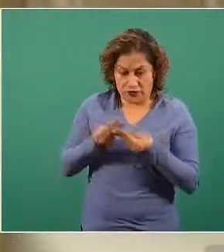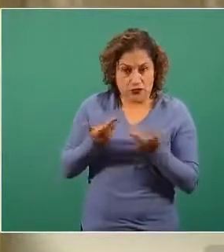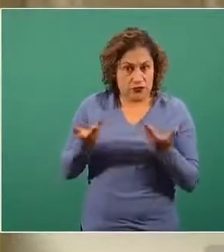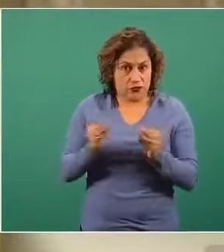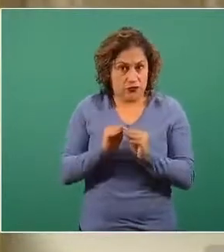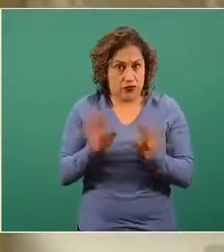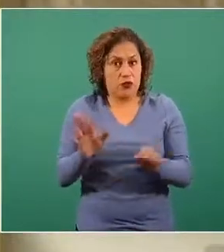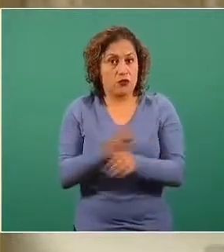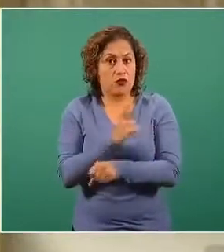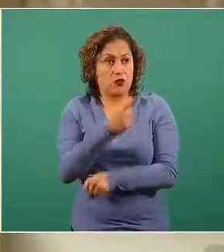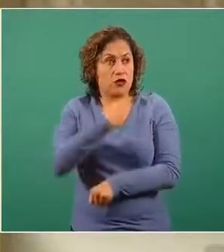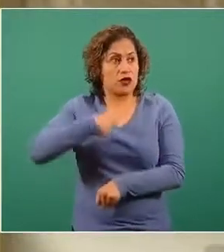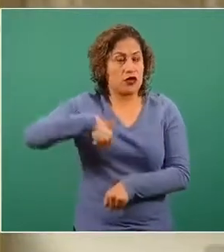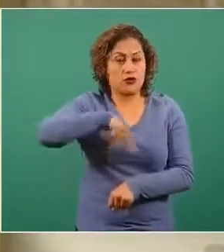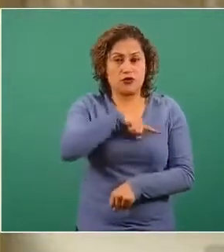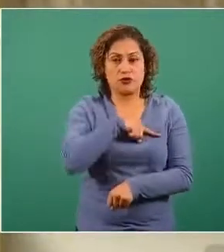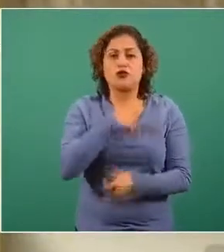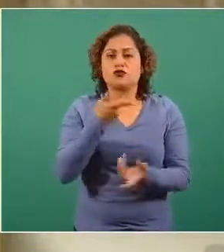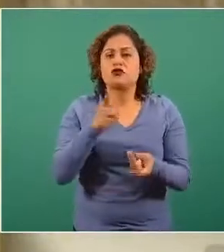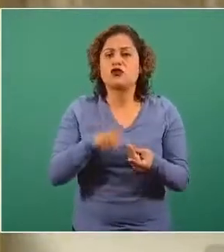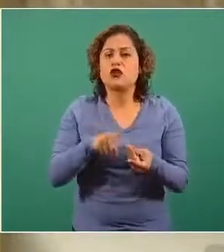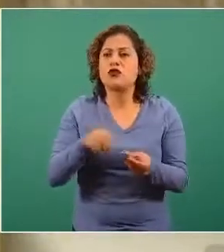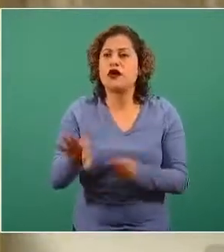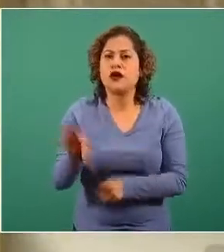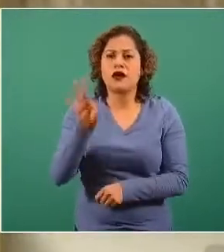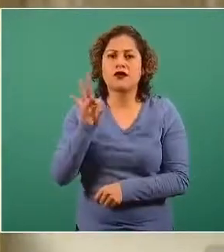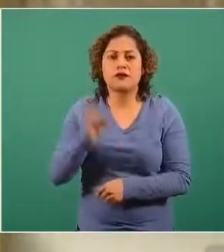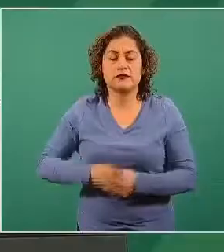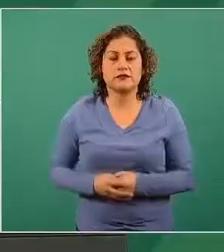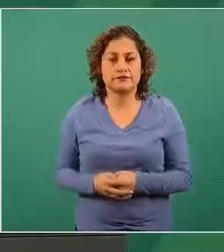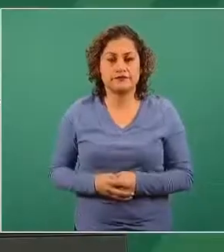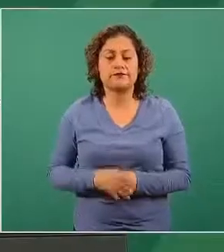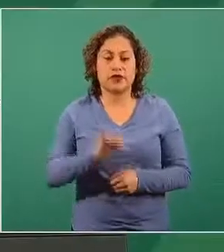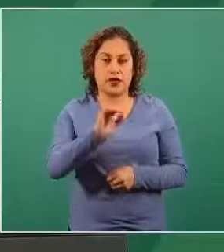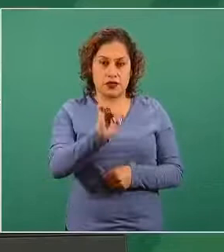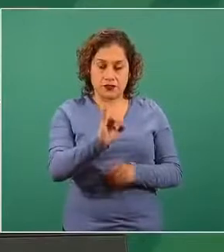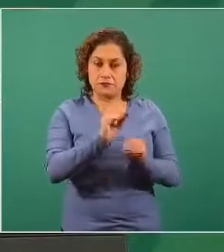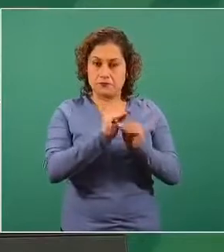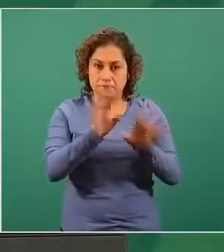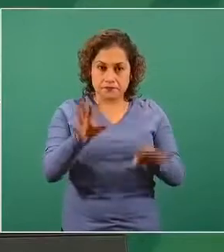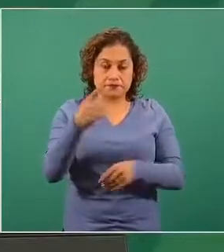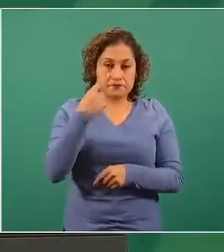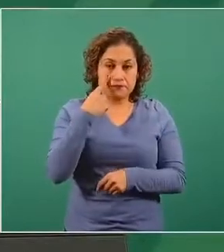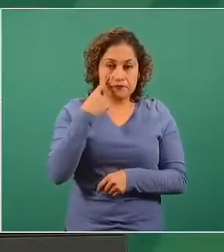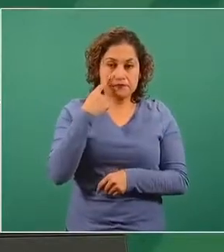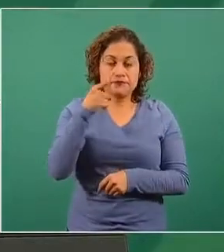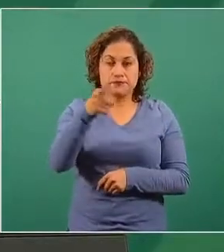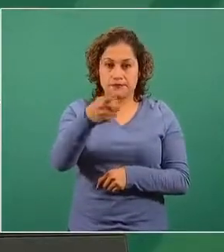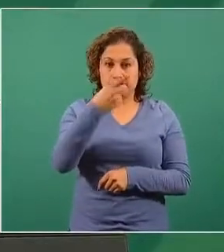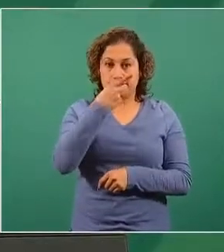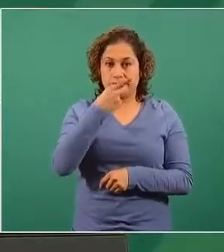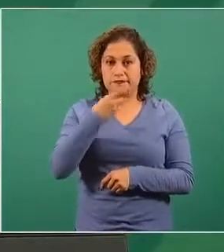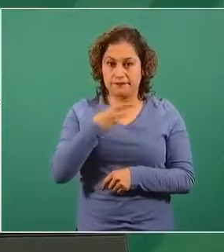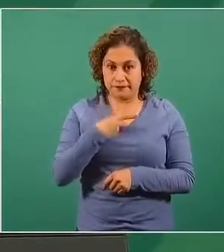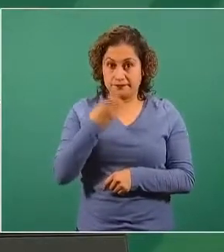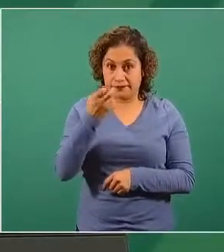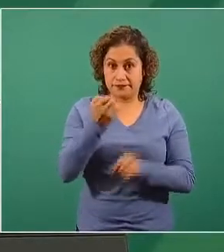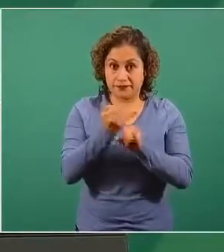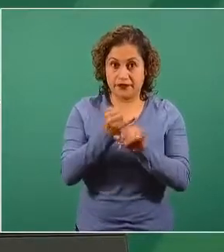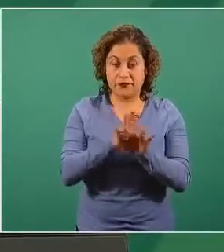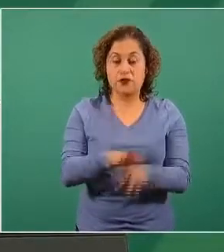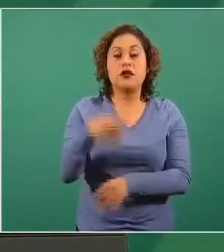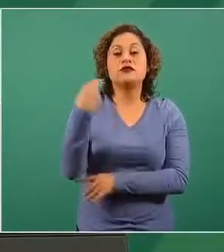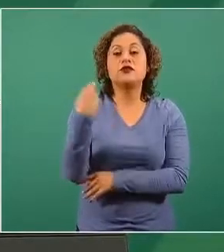bien esa documentación en algún lugar específico. Claro que sí, Miguel. Por favor, lo que comentas se conoce regularmente